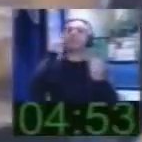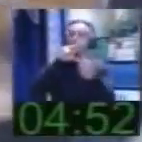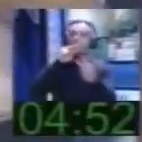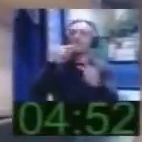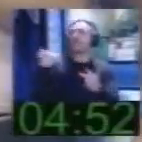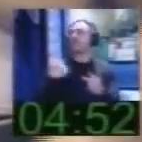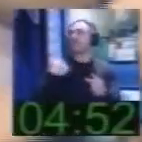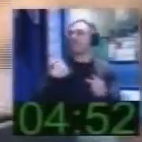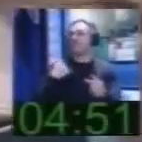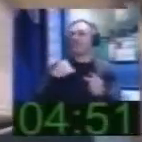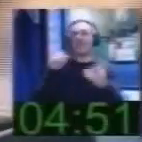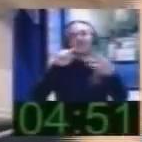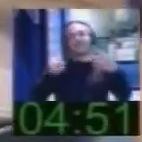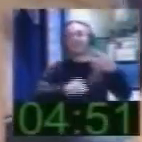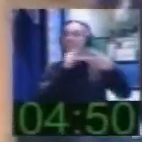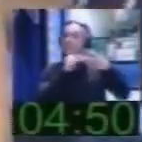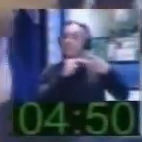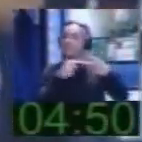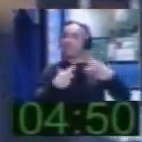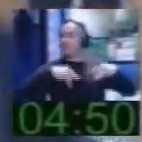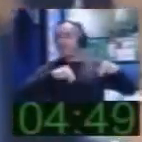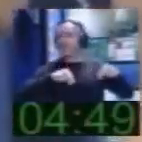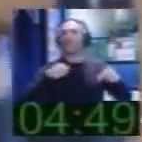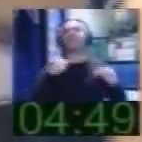Con otro pasacalle. Muchas gracias a todos. Y feliz carnaval.